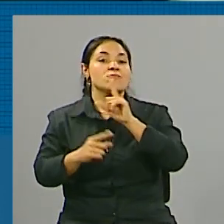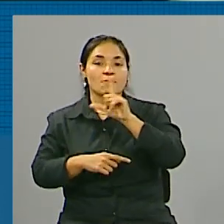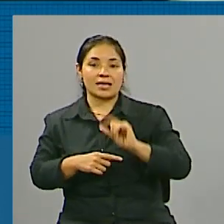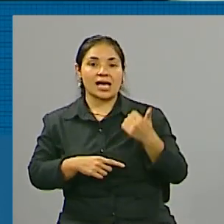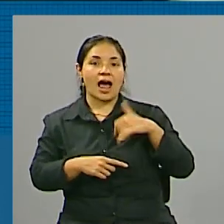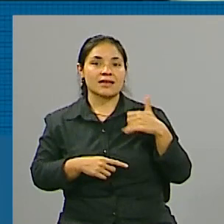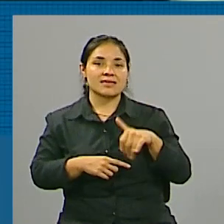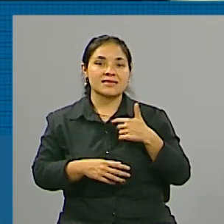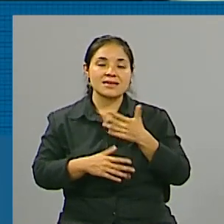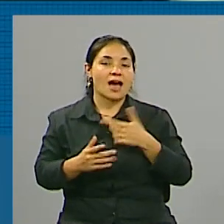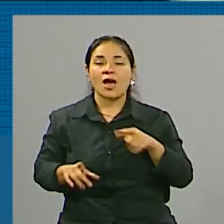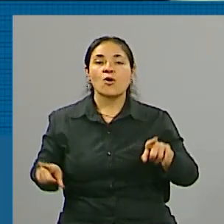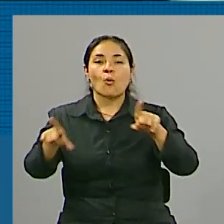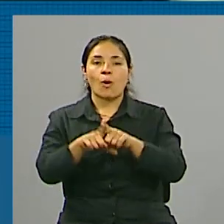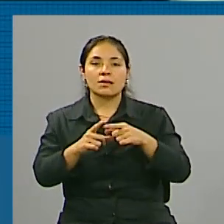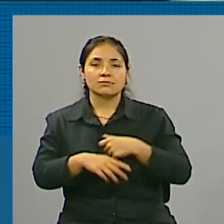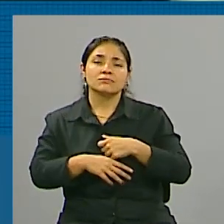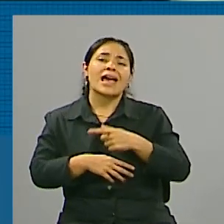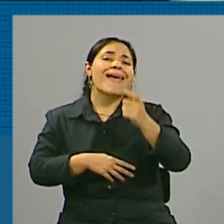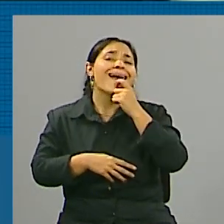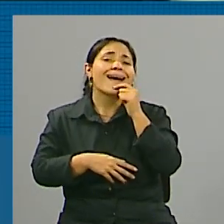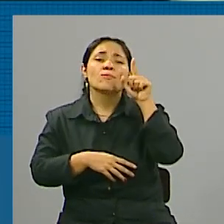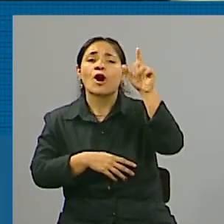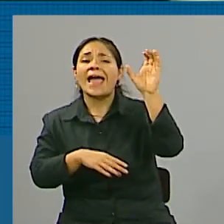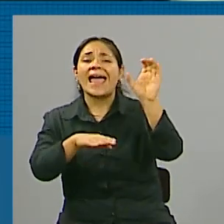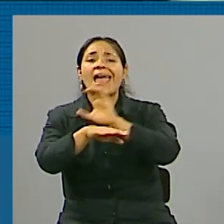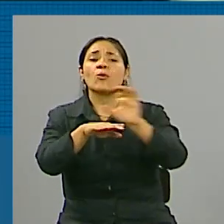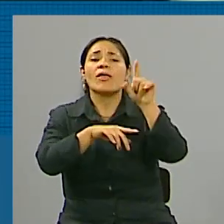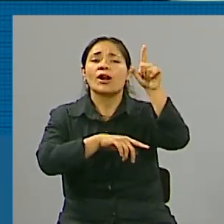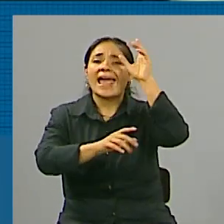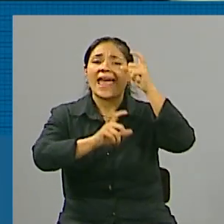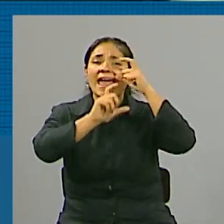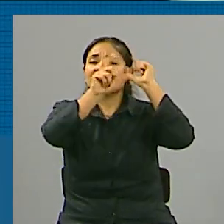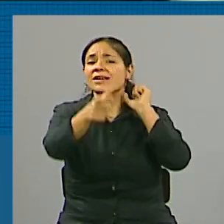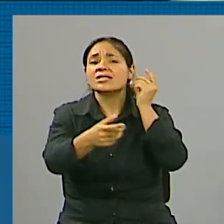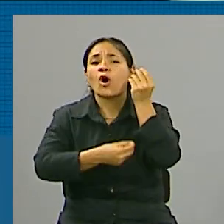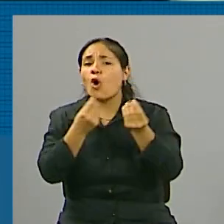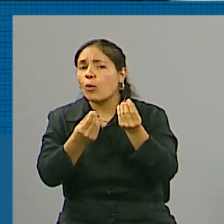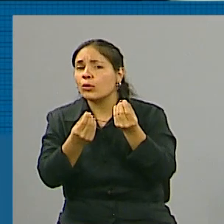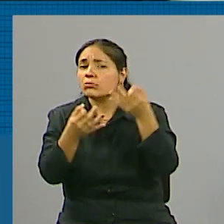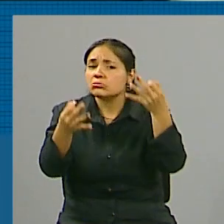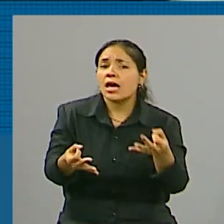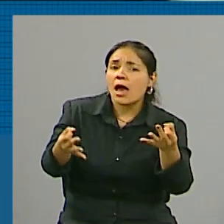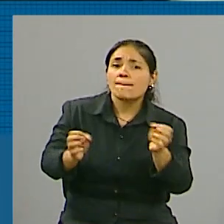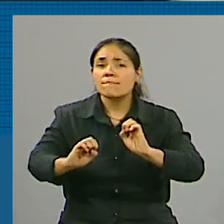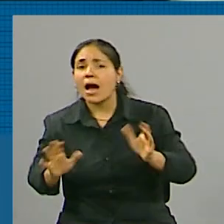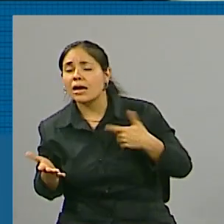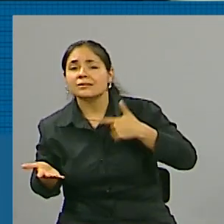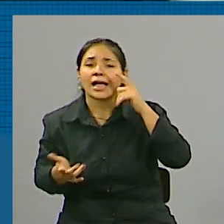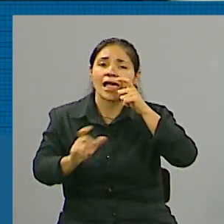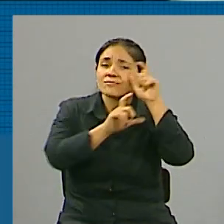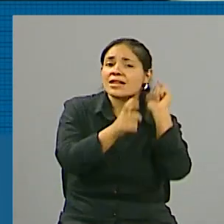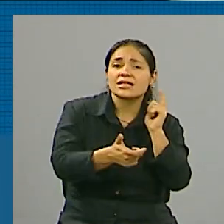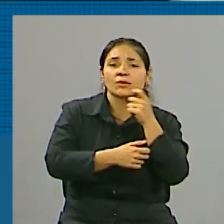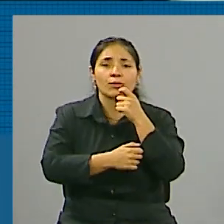en Ecuador? ¿Ha sido beneficioso? ¿Cómo le fue con este cambio que decidió aplicar Ecuador a partir también de su situación